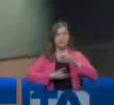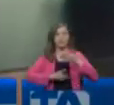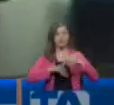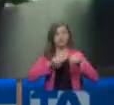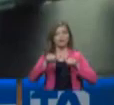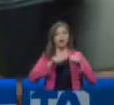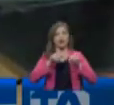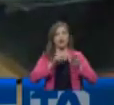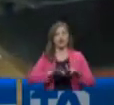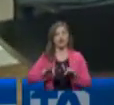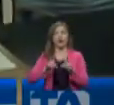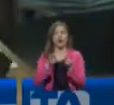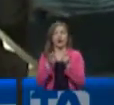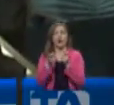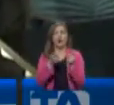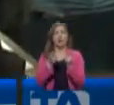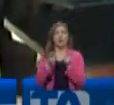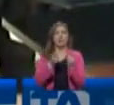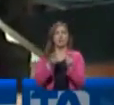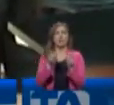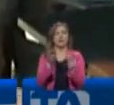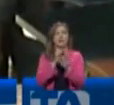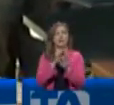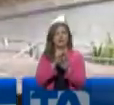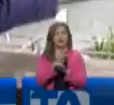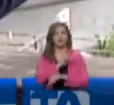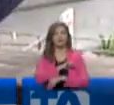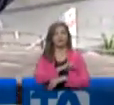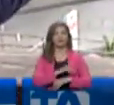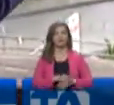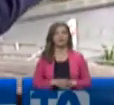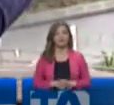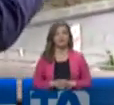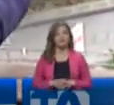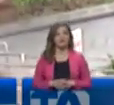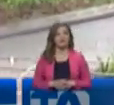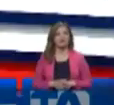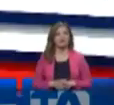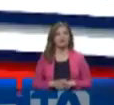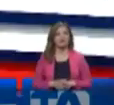tramitación digital y control de gestión de los funcionarios municipales.